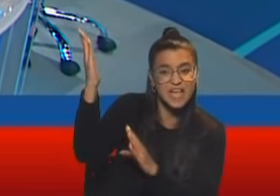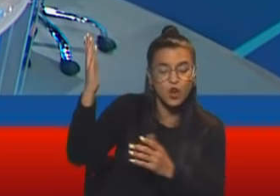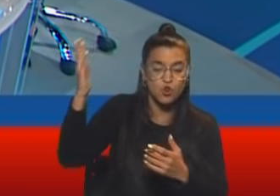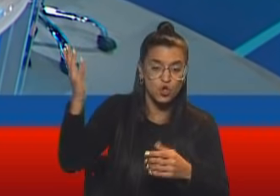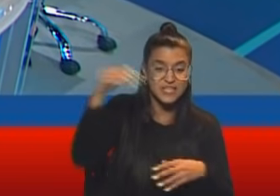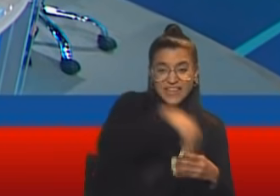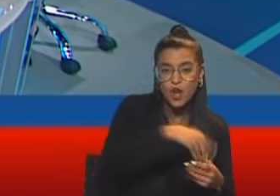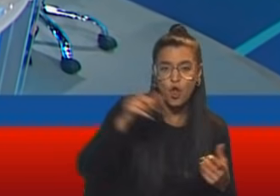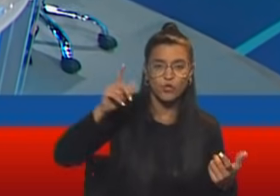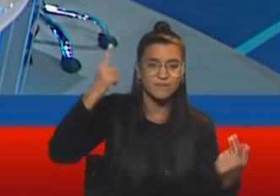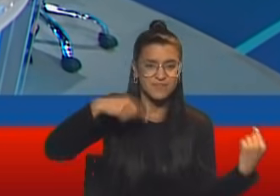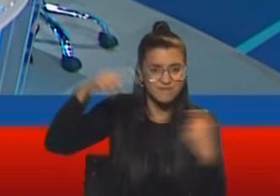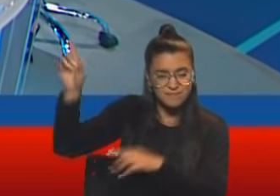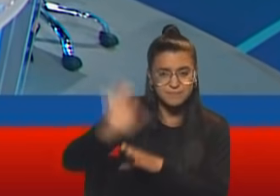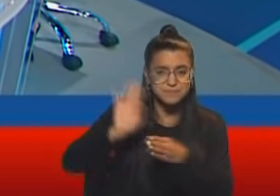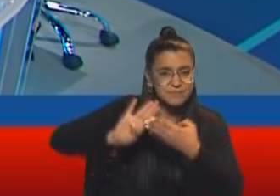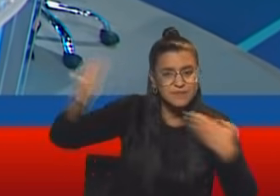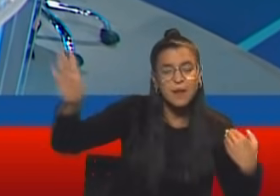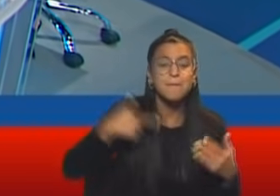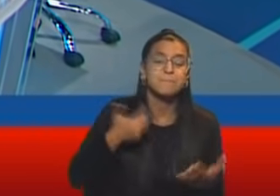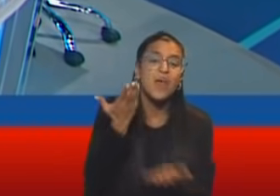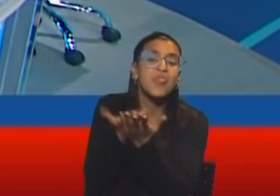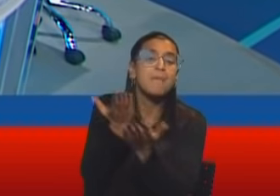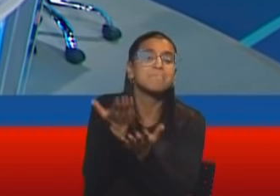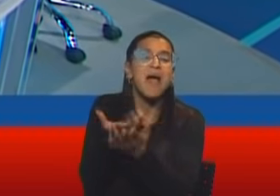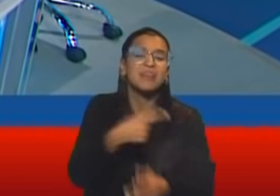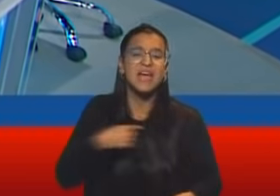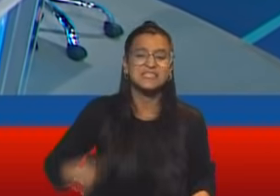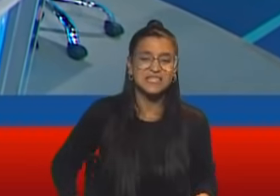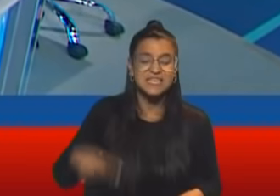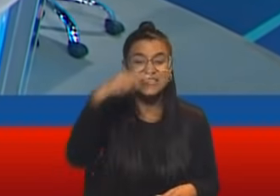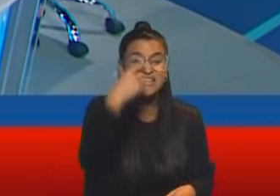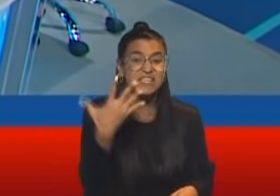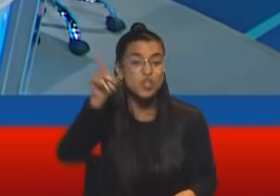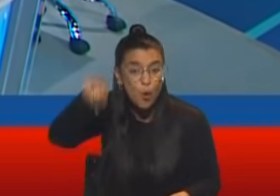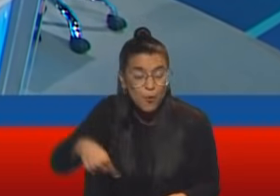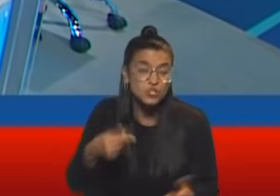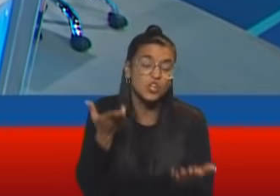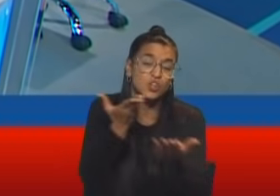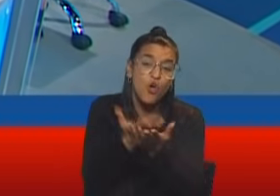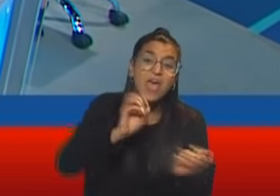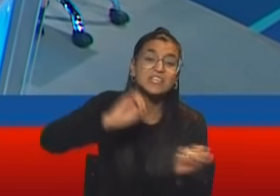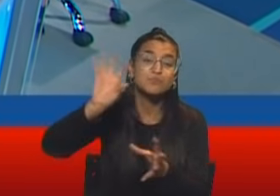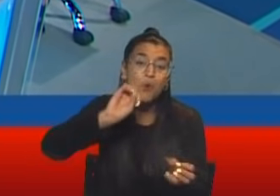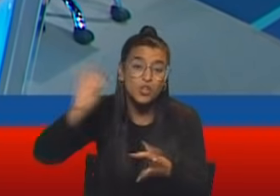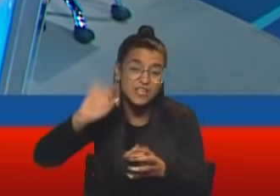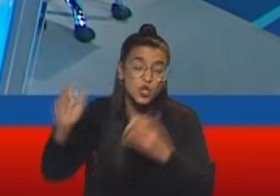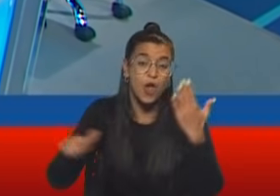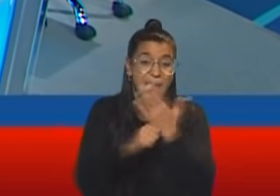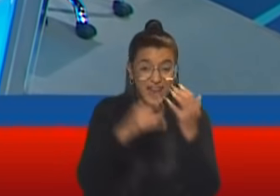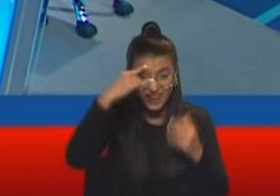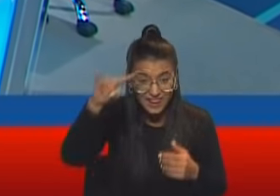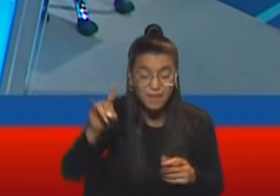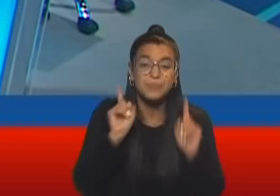los precios internos, particularmente a partir de la creciente demanda china. China representa el 75% de las exportaciones de carne vacuna.